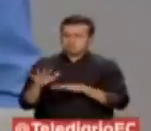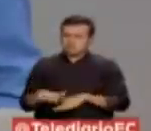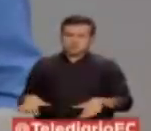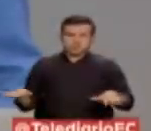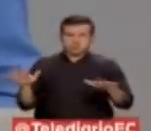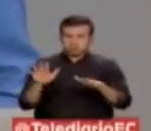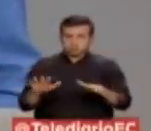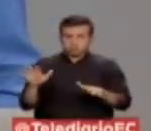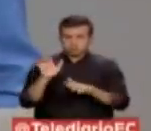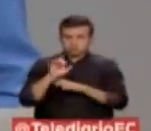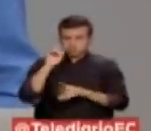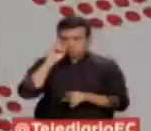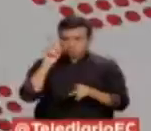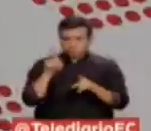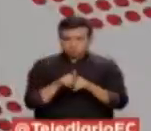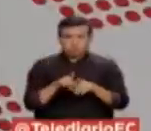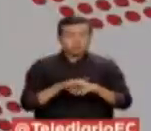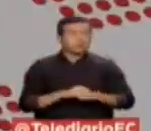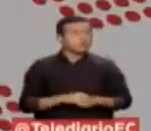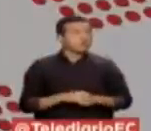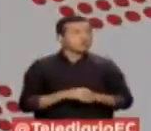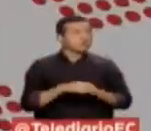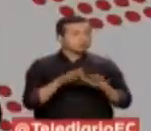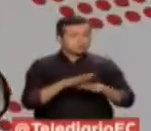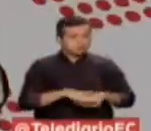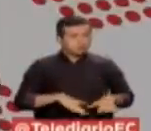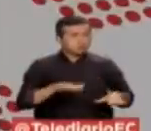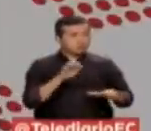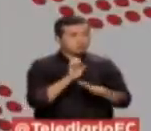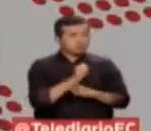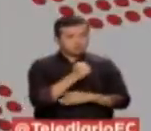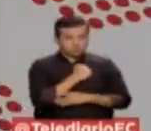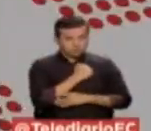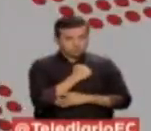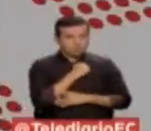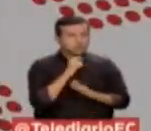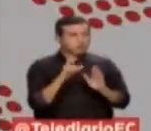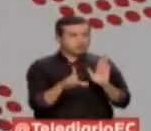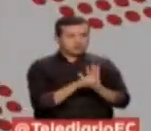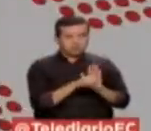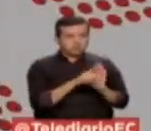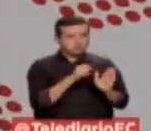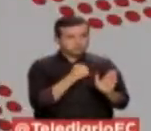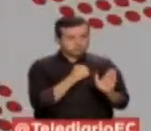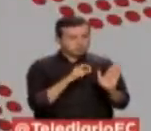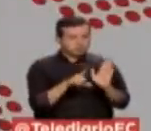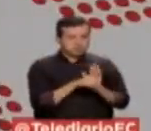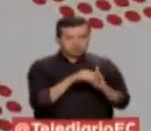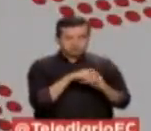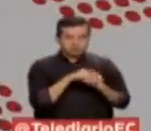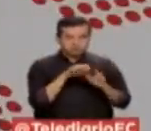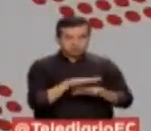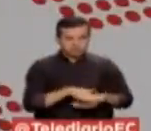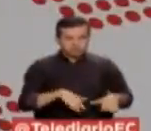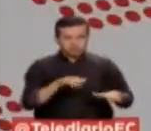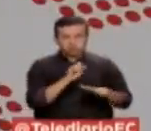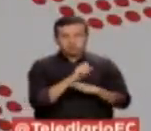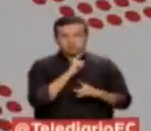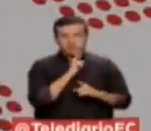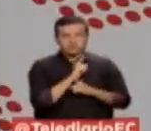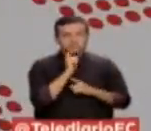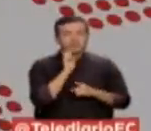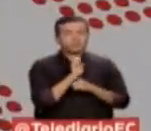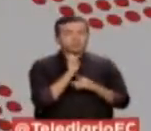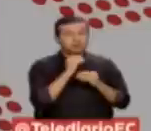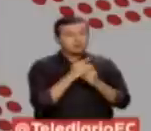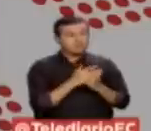el país comparte esto a ver el país tiene eh su propia política que es la que corresponde dentro del territorio en el Ecuador